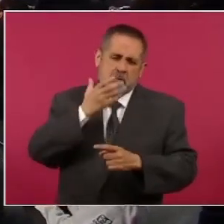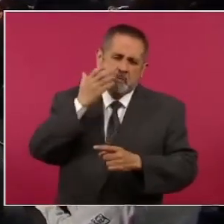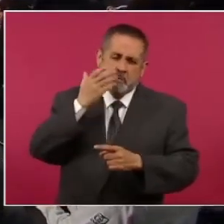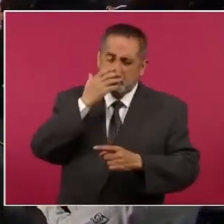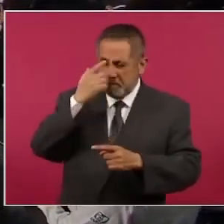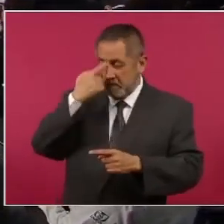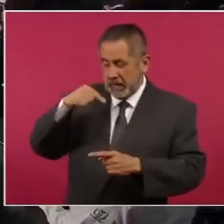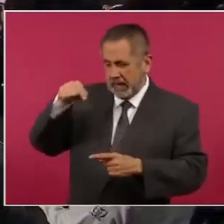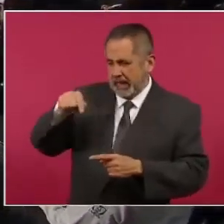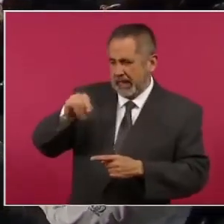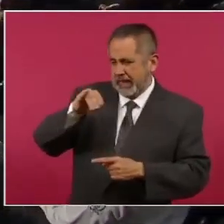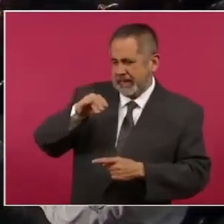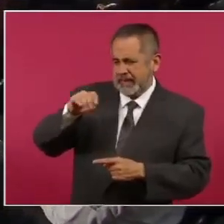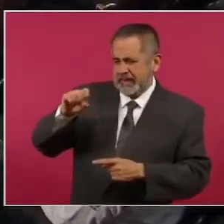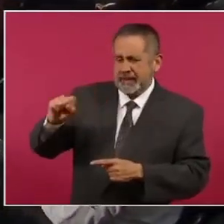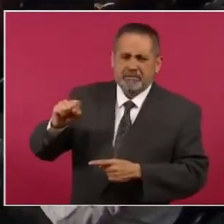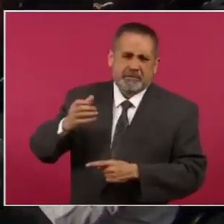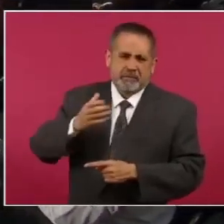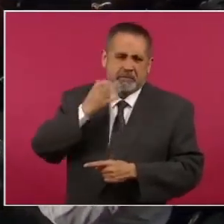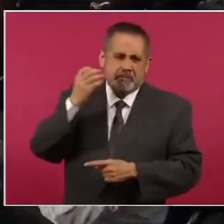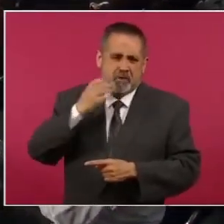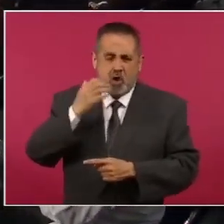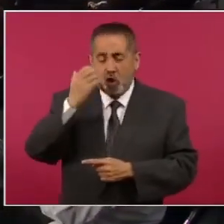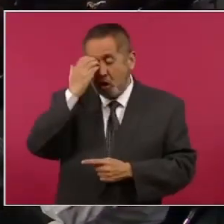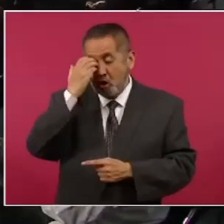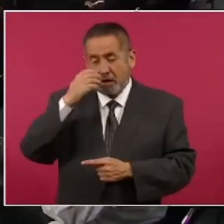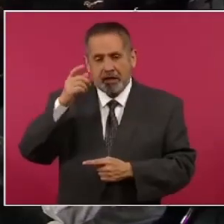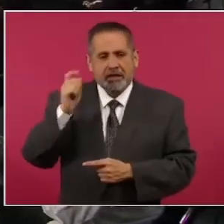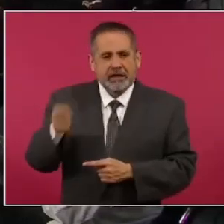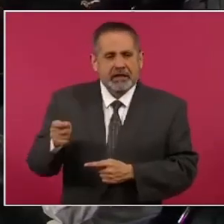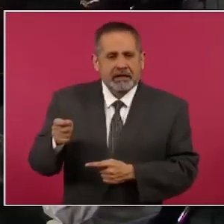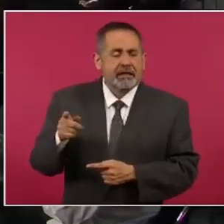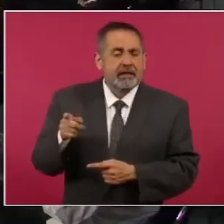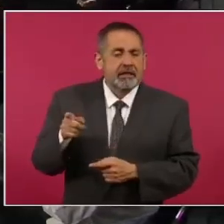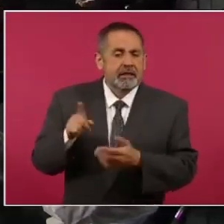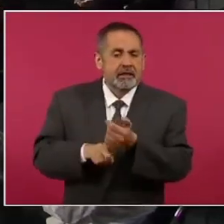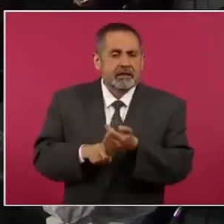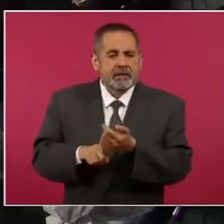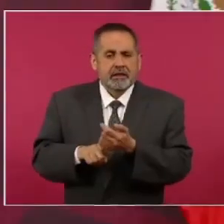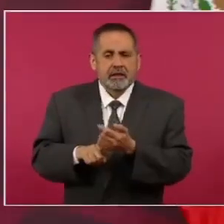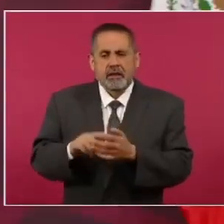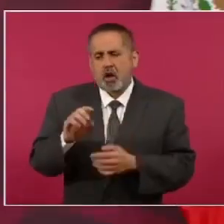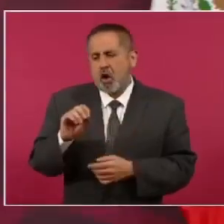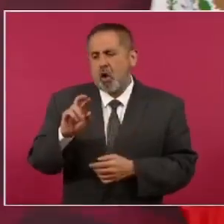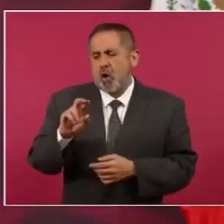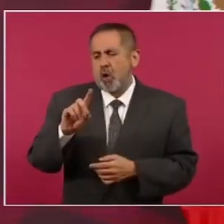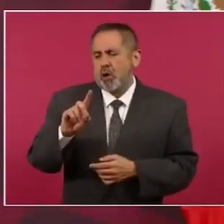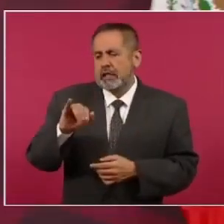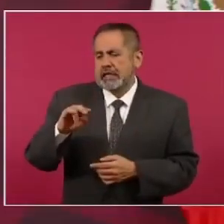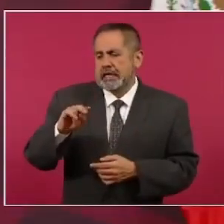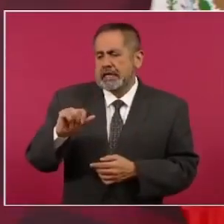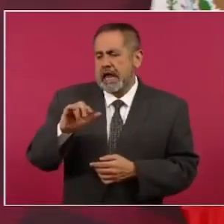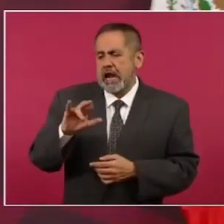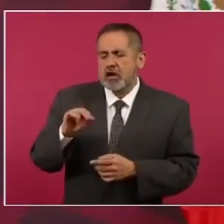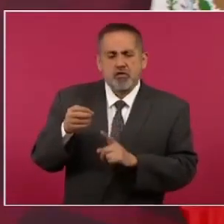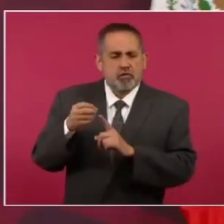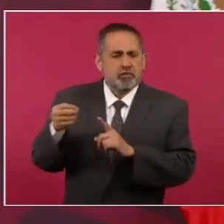tradicional, lo que se conoce como el régimen ordinario,